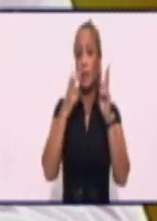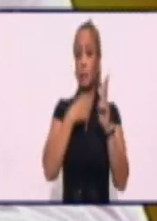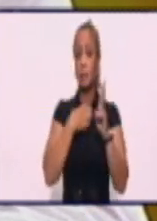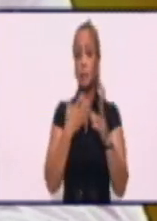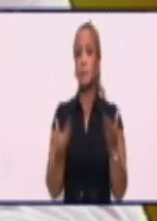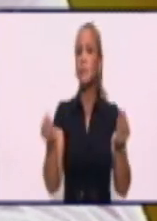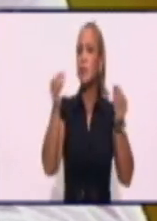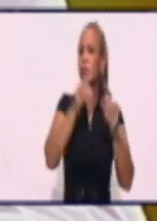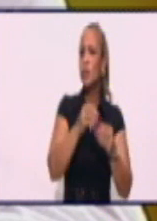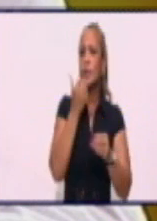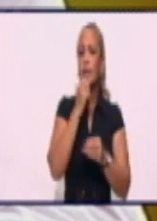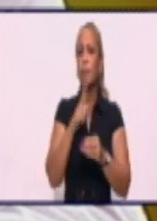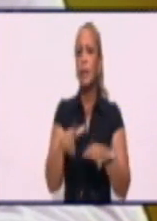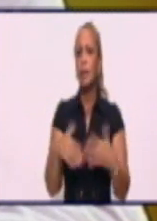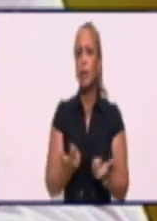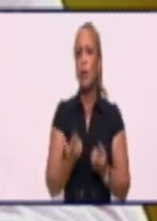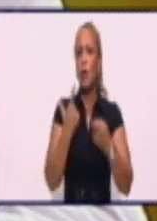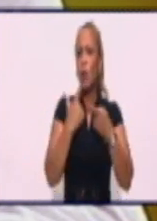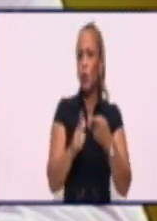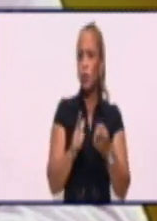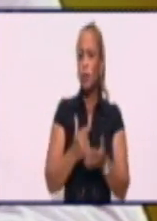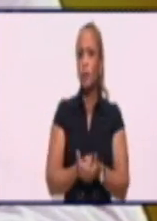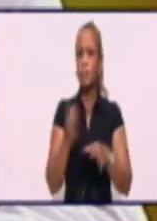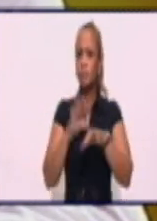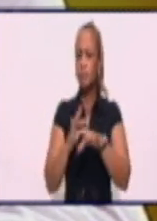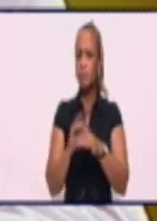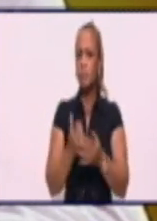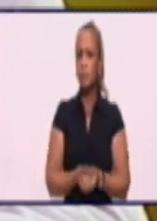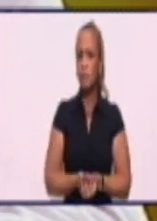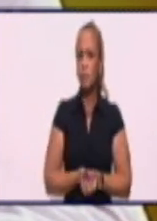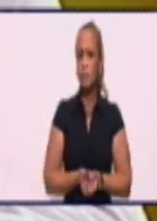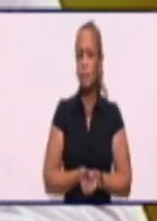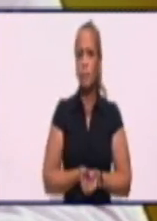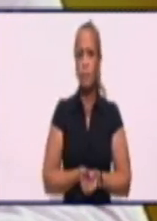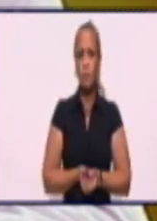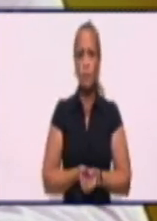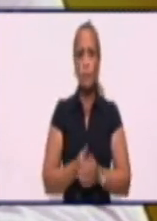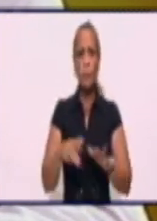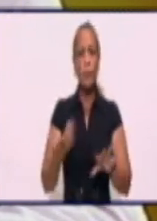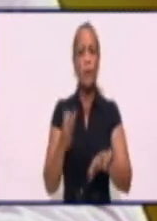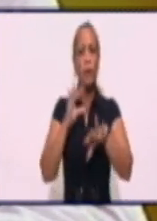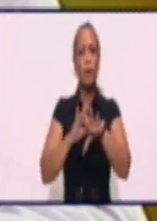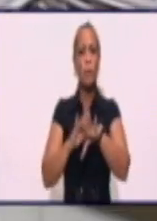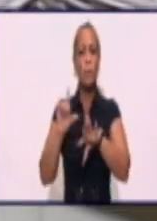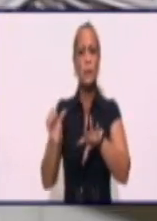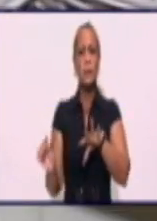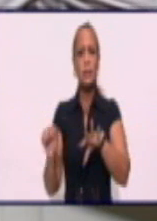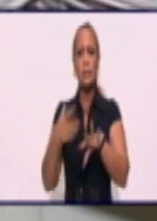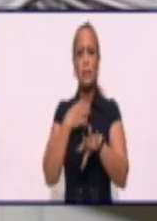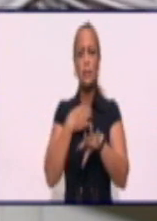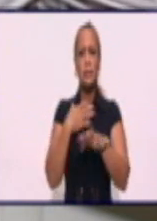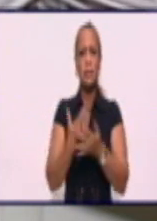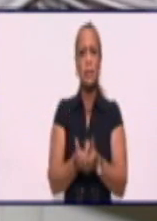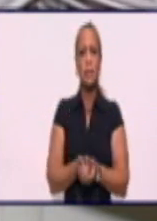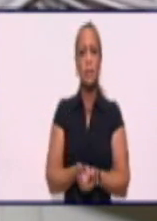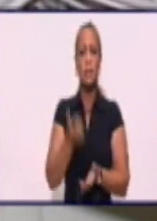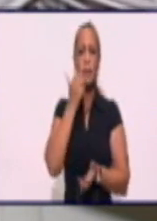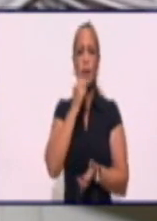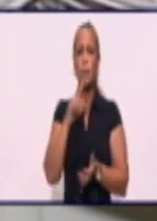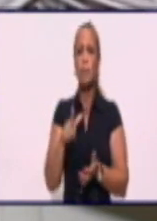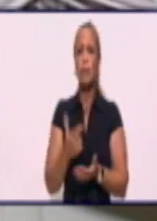también a otra enfermedad que es muy sensible, como son el caso de los pacientes que tienen VIH, SIDA, también